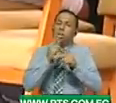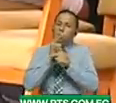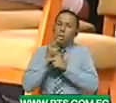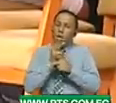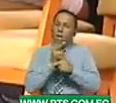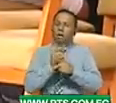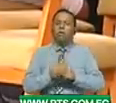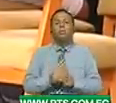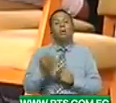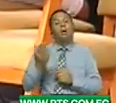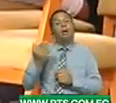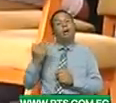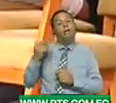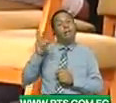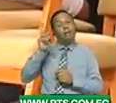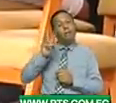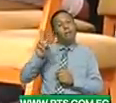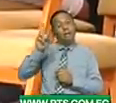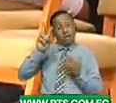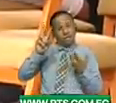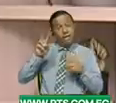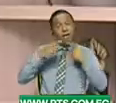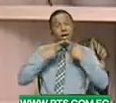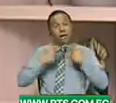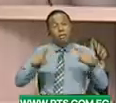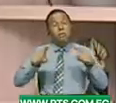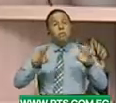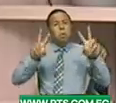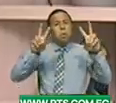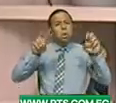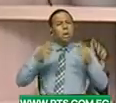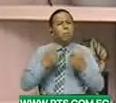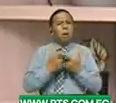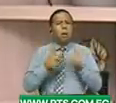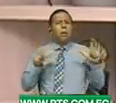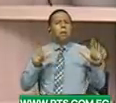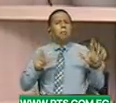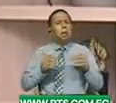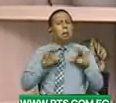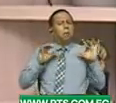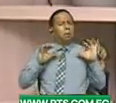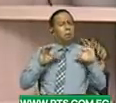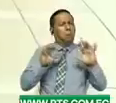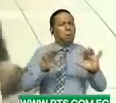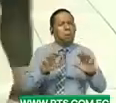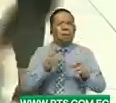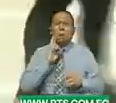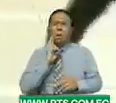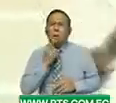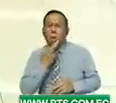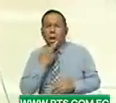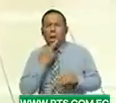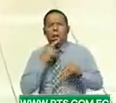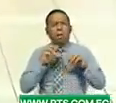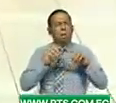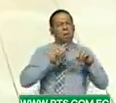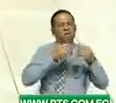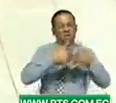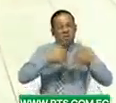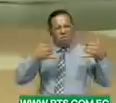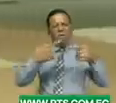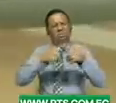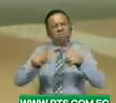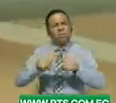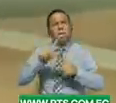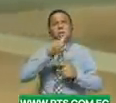pasado viernes se eliminaron las restricciones de aforo. Todos los restaurantes y centros comerciales pueden estar al 100% de su capacidad